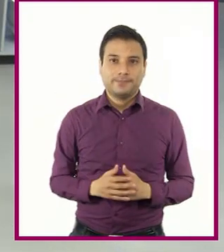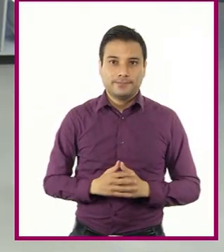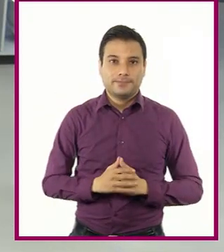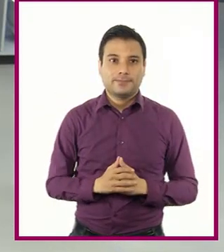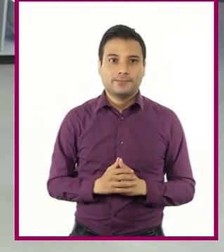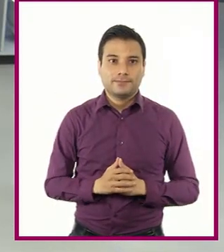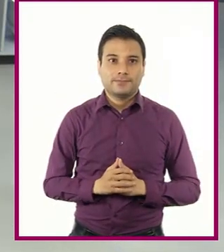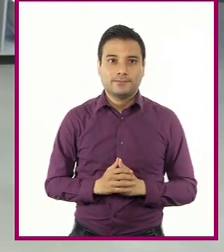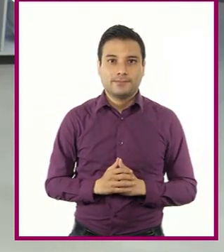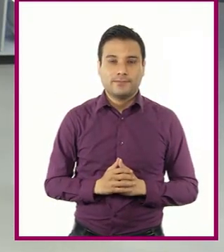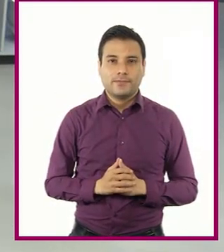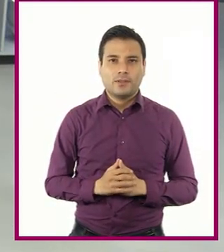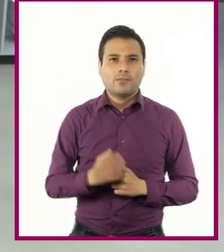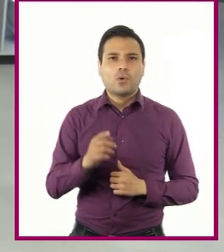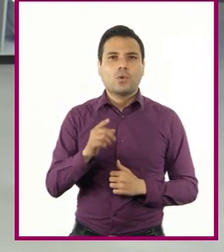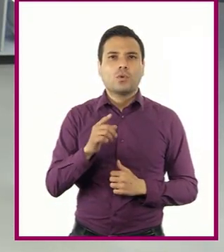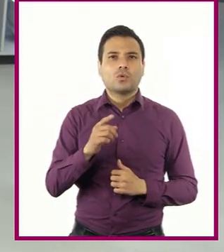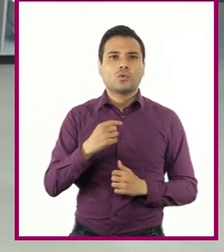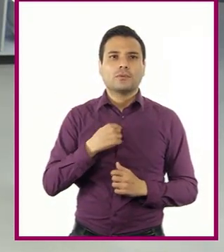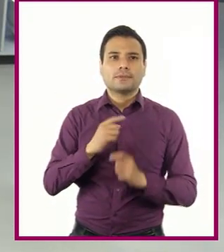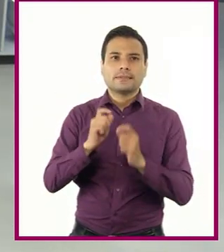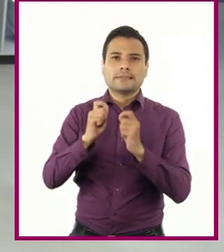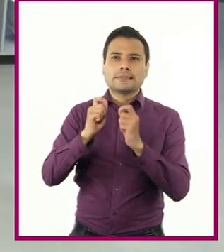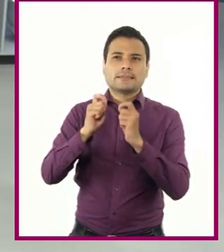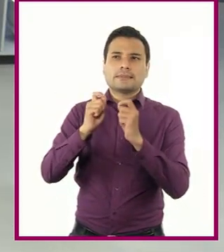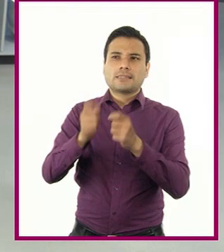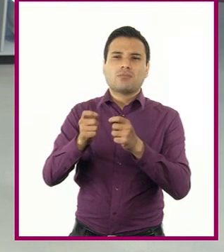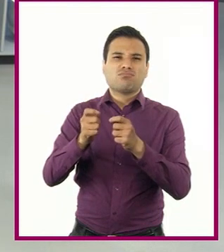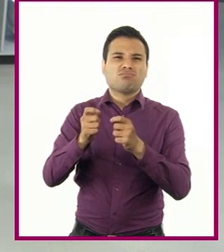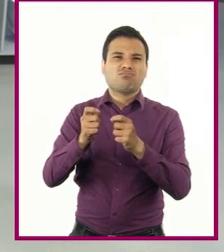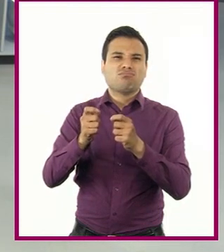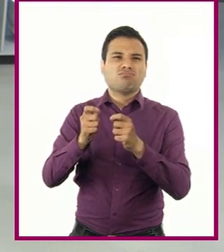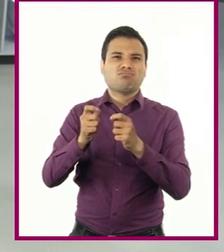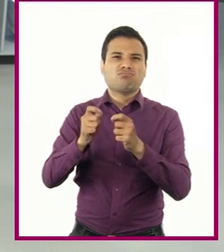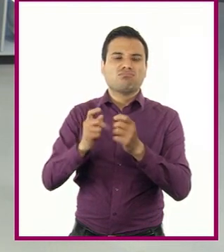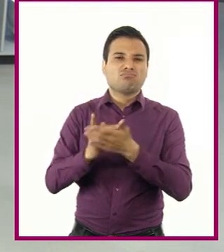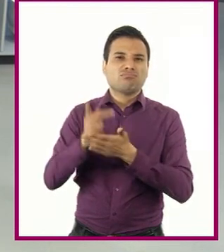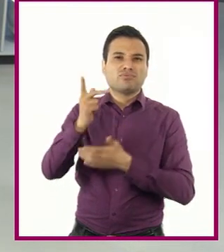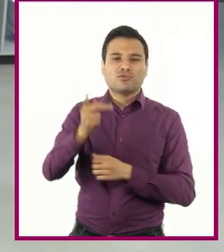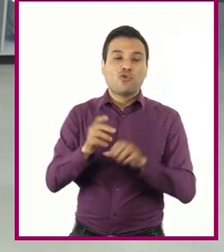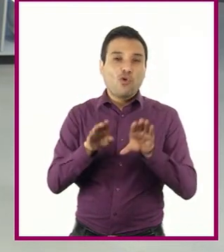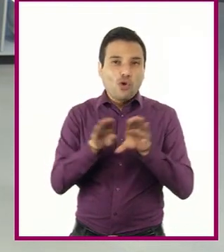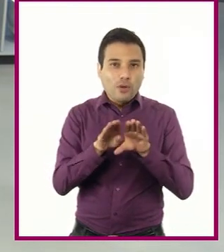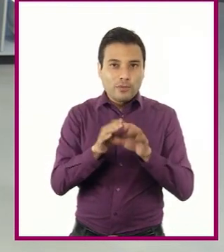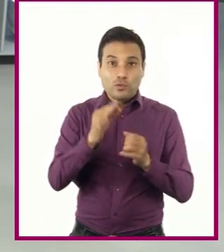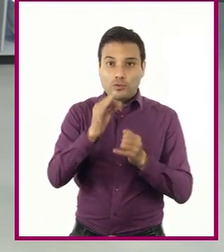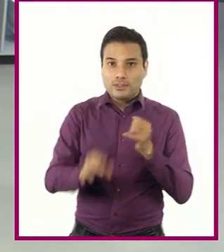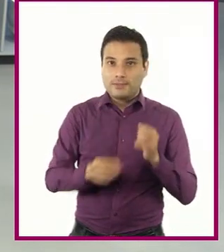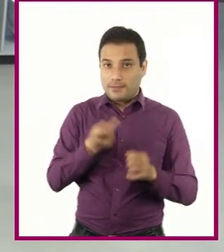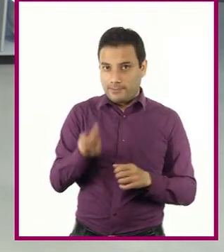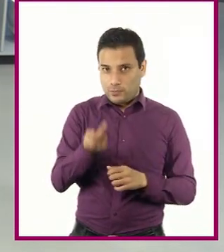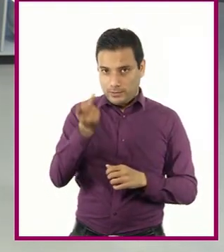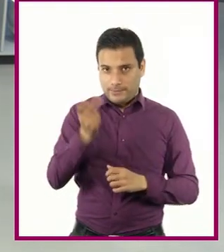que llegues a la máxima condecoración es necesario que respondas la última pregunta que dice: